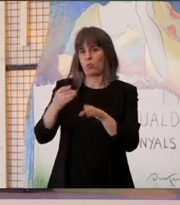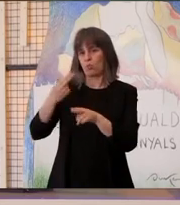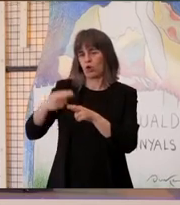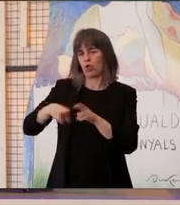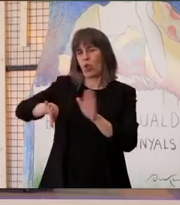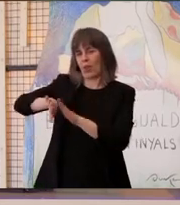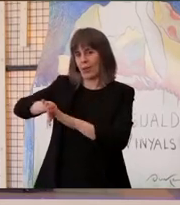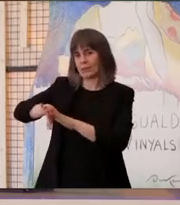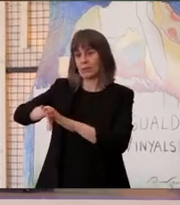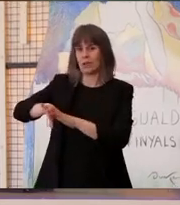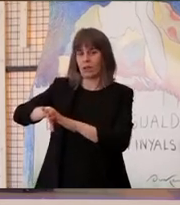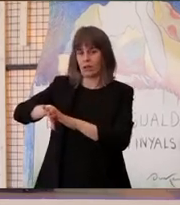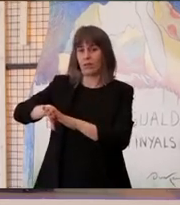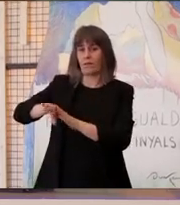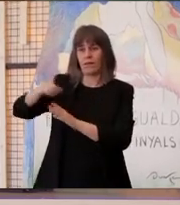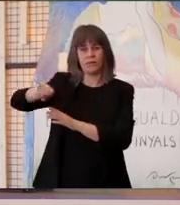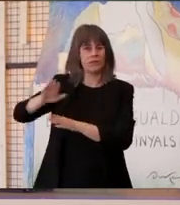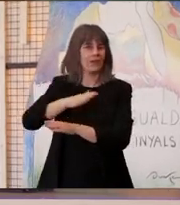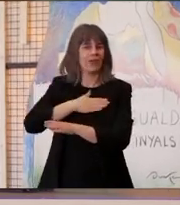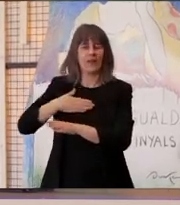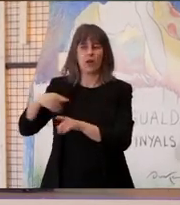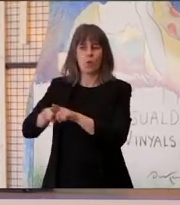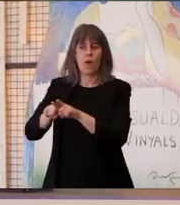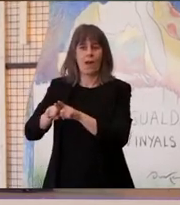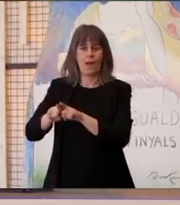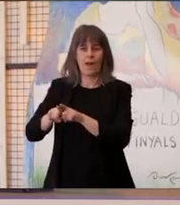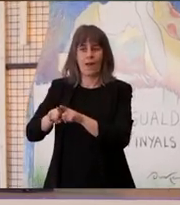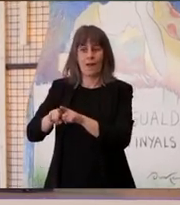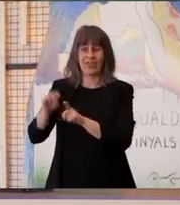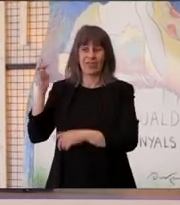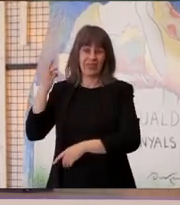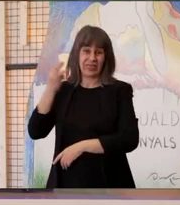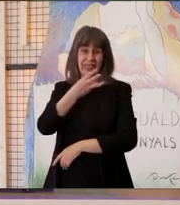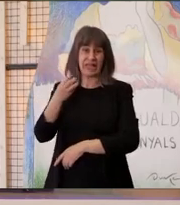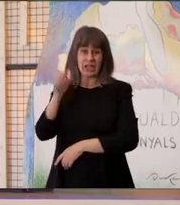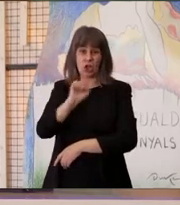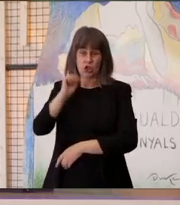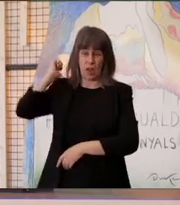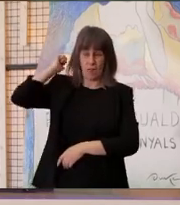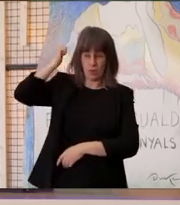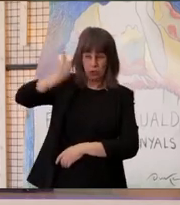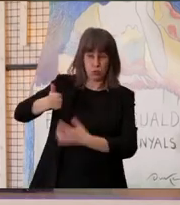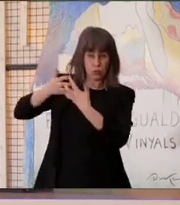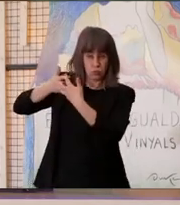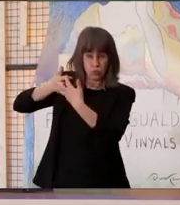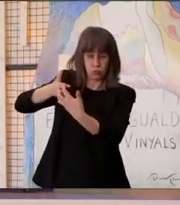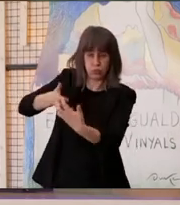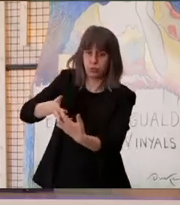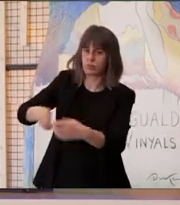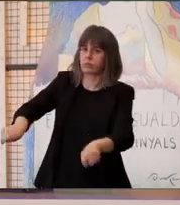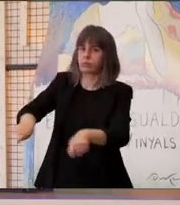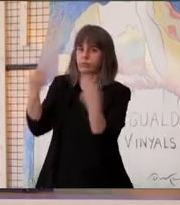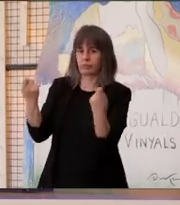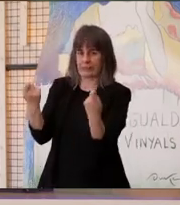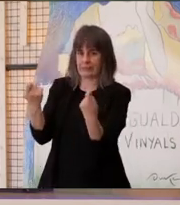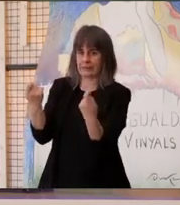con todo lo que hemos avanzado con estos 300 años de lucha pues a las mujeres no les